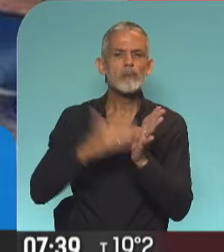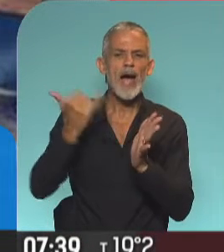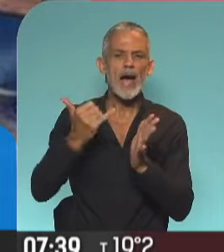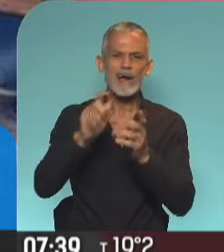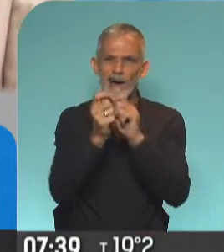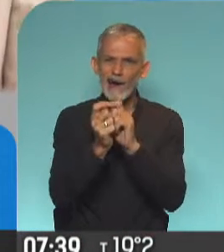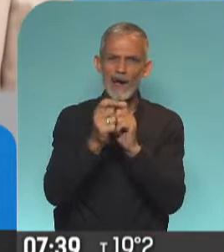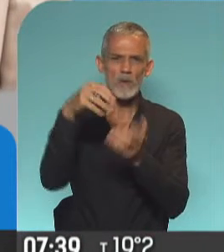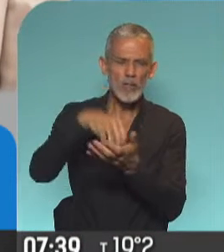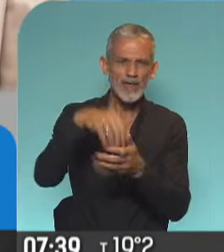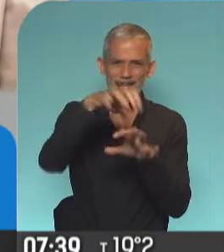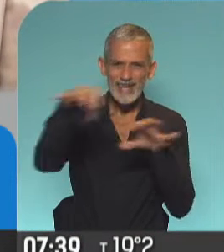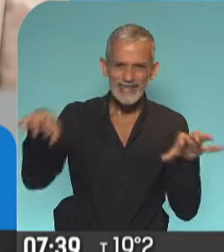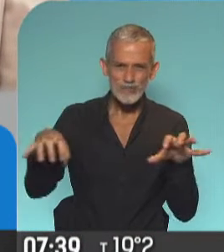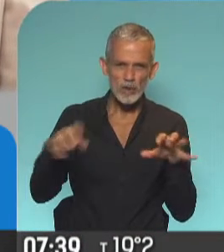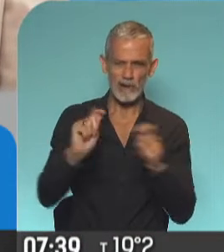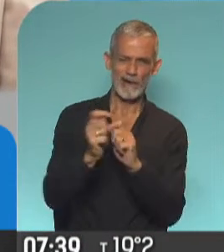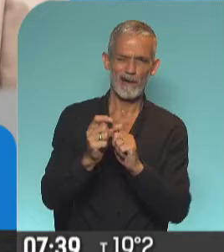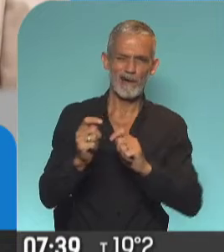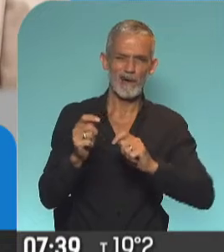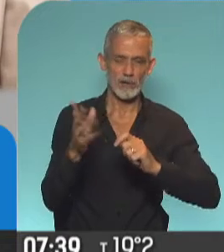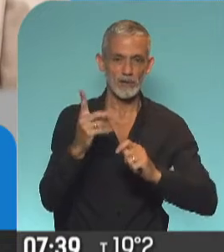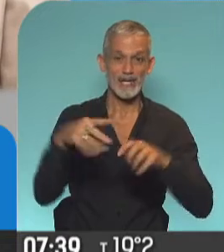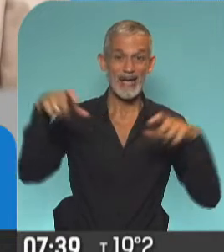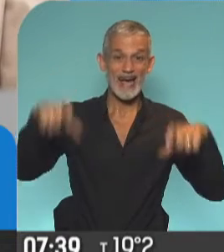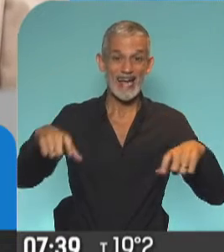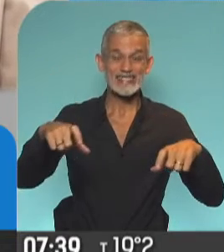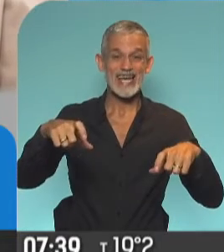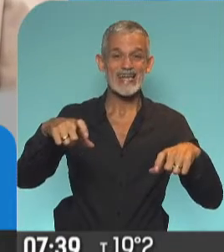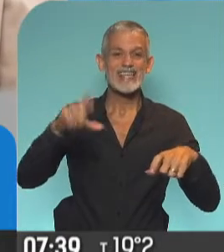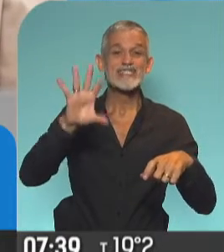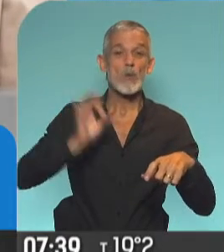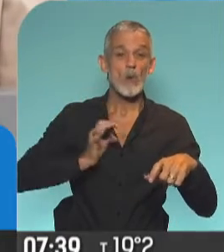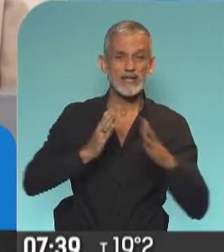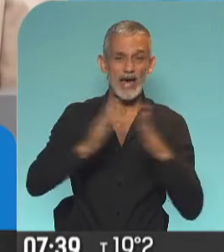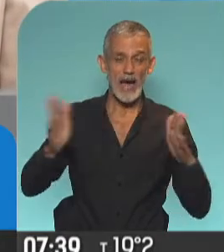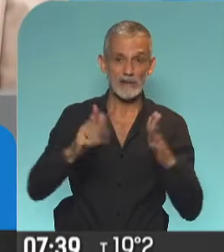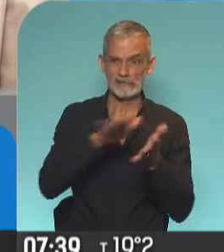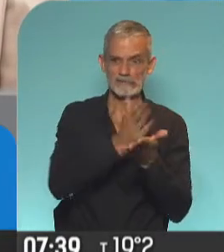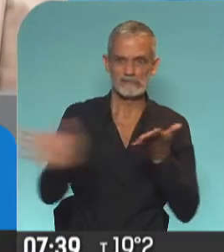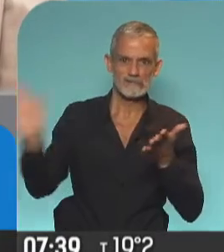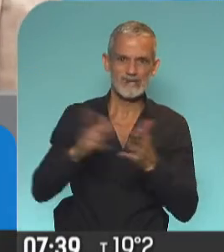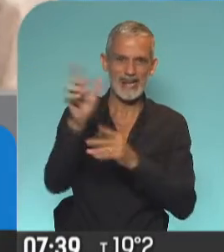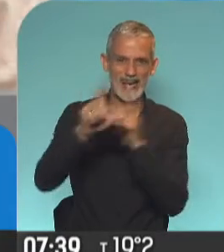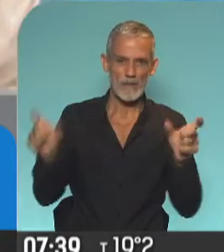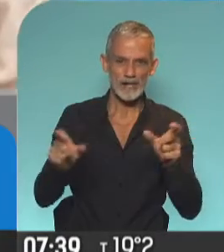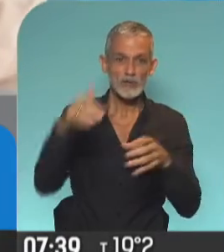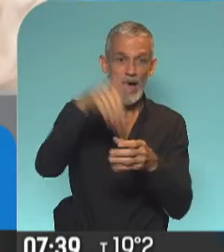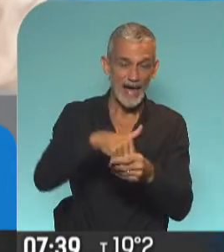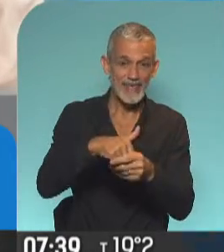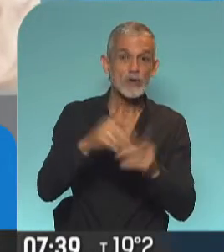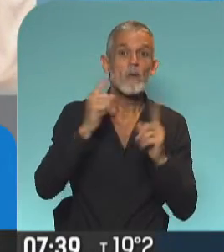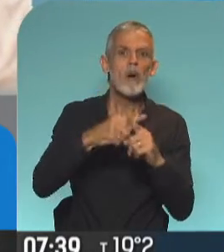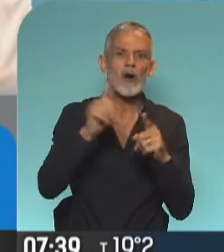las modificaciones en estos centros de aislamiento? Se habla puntualmente del Estadio Cincuentenario que fue desalojado con las personas que estaban en el interior, atento a la